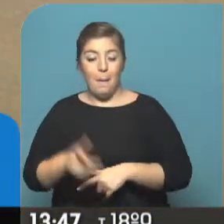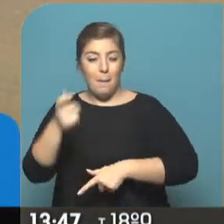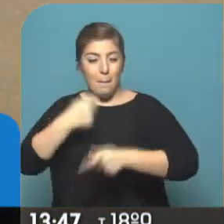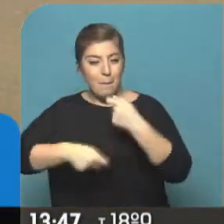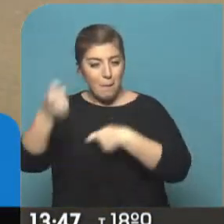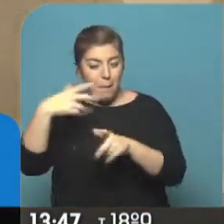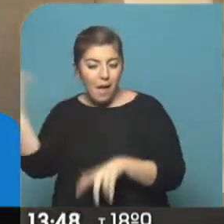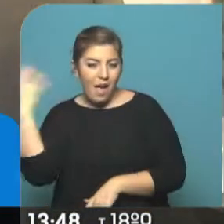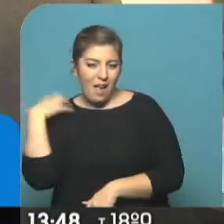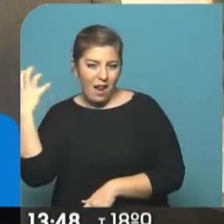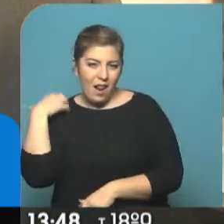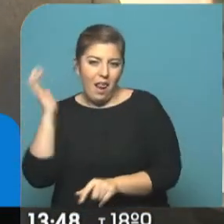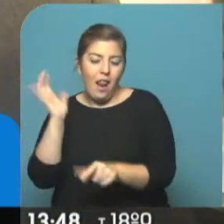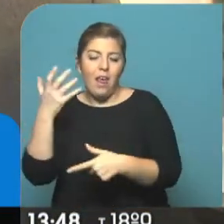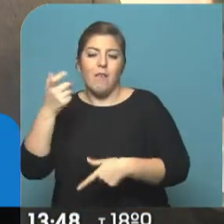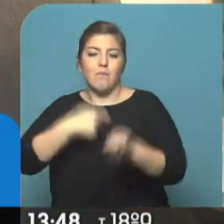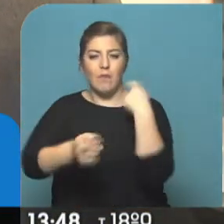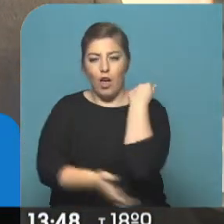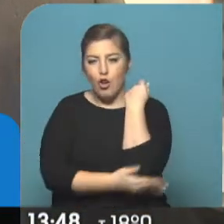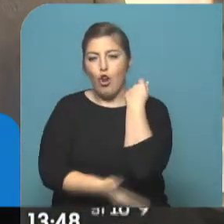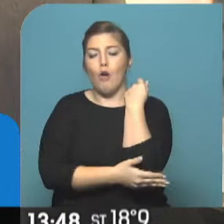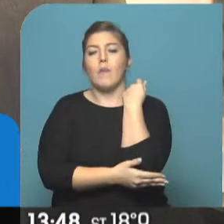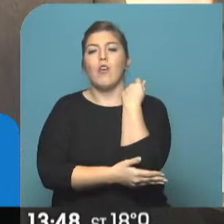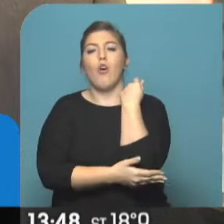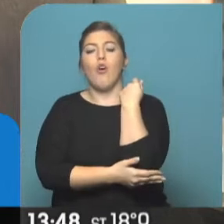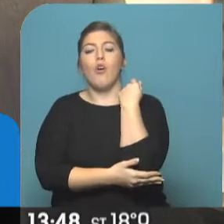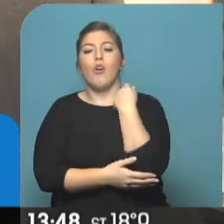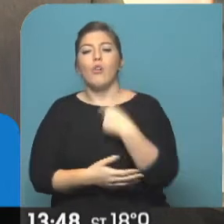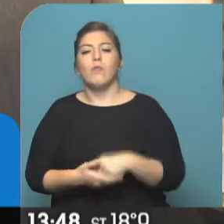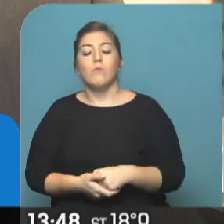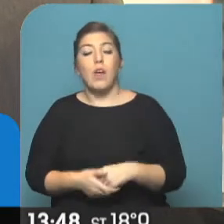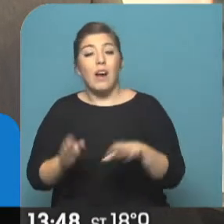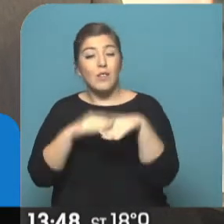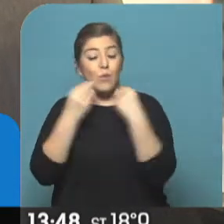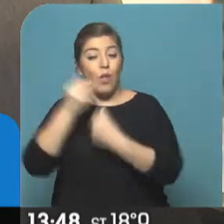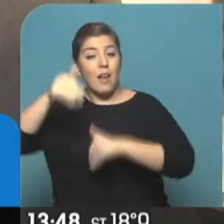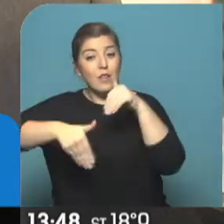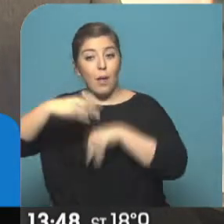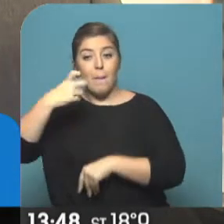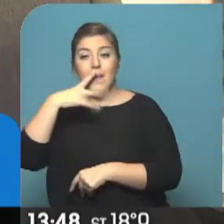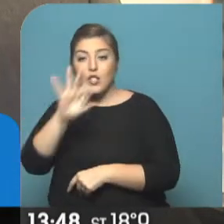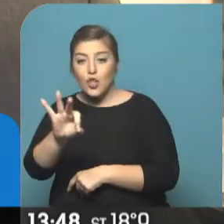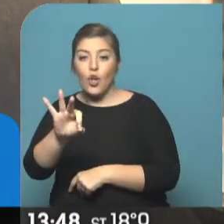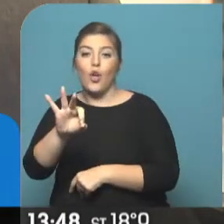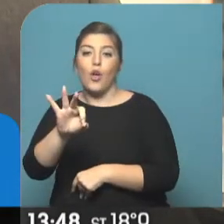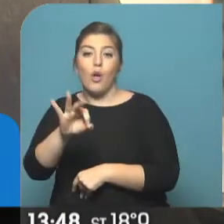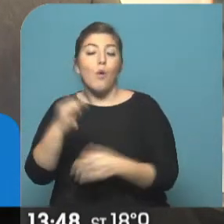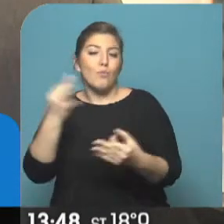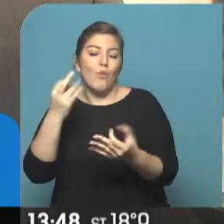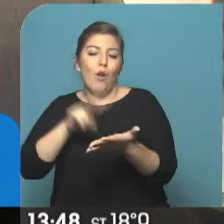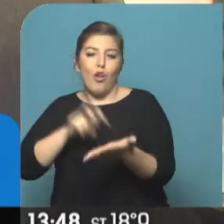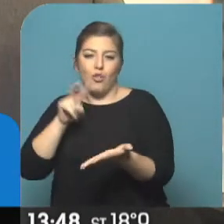en general, el mercado financiero, el mercado de capitales, el resultado de las elecciones de Las PASO es una muy buena